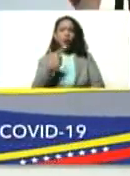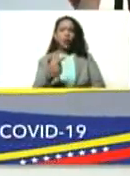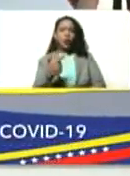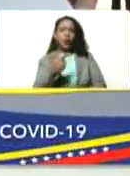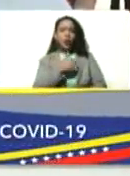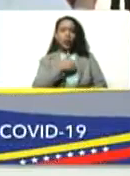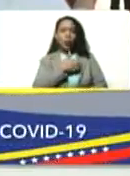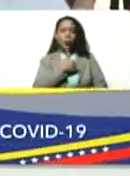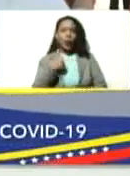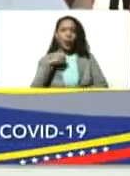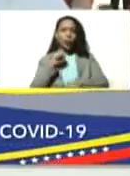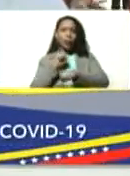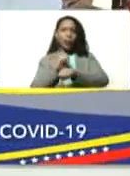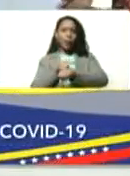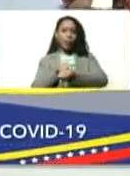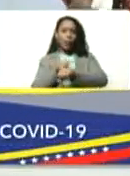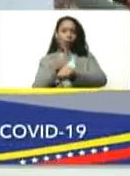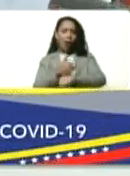que